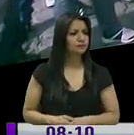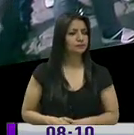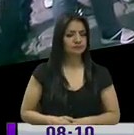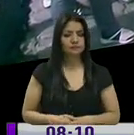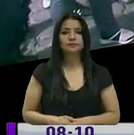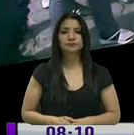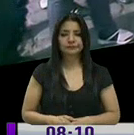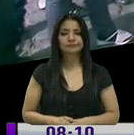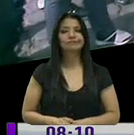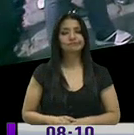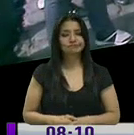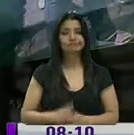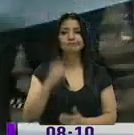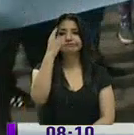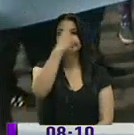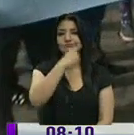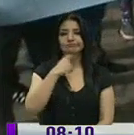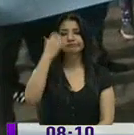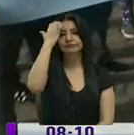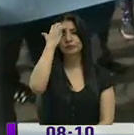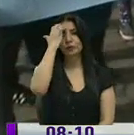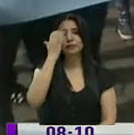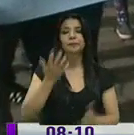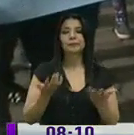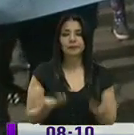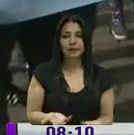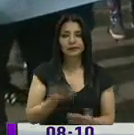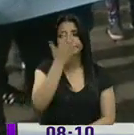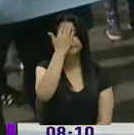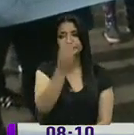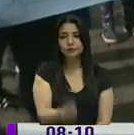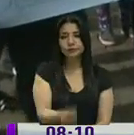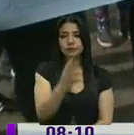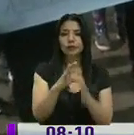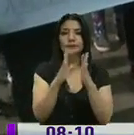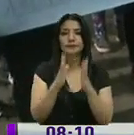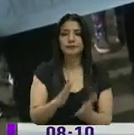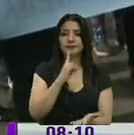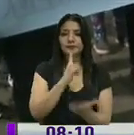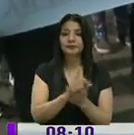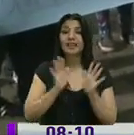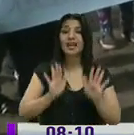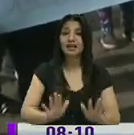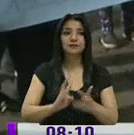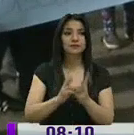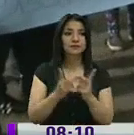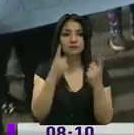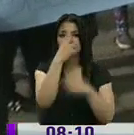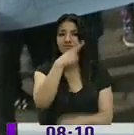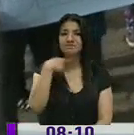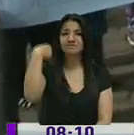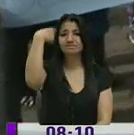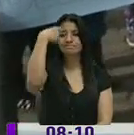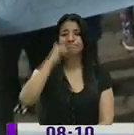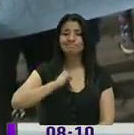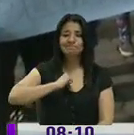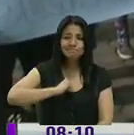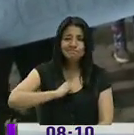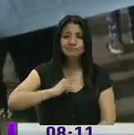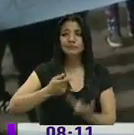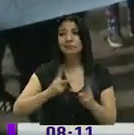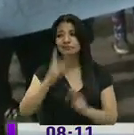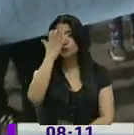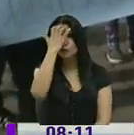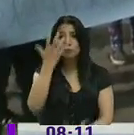preocupados robert amigos televidentes de excelente día para todos así están los vecinos robert preocupados realmente alarmados por esta